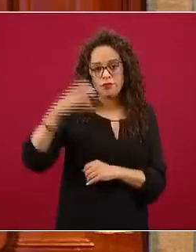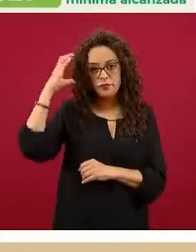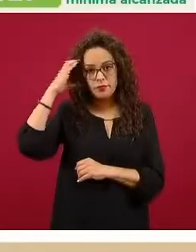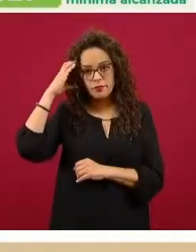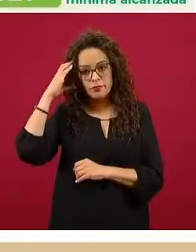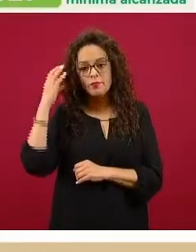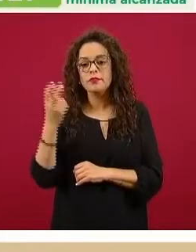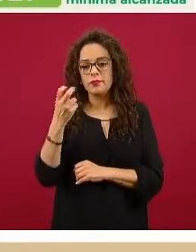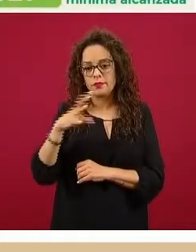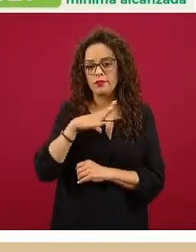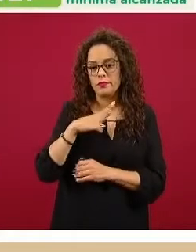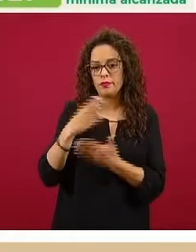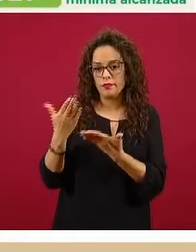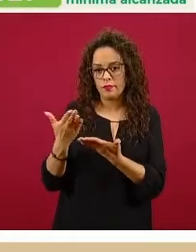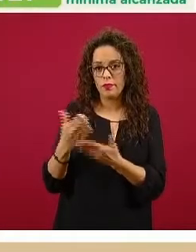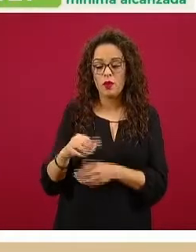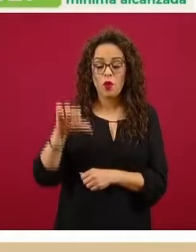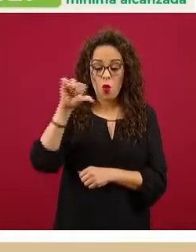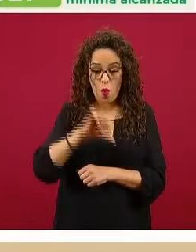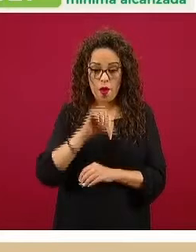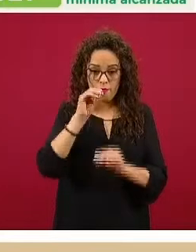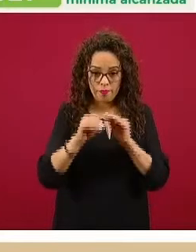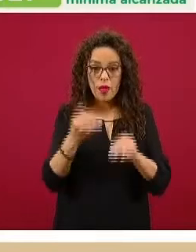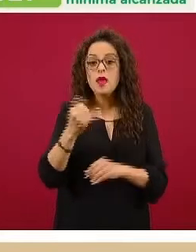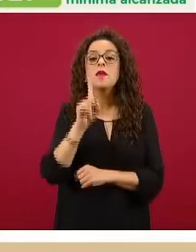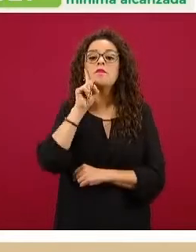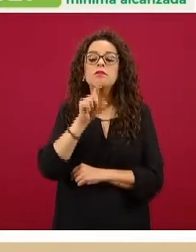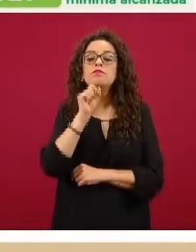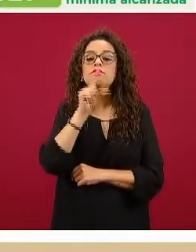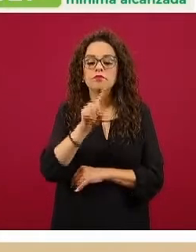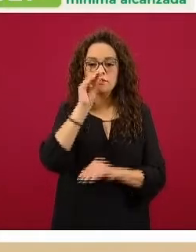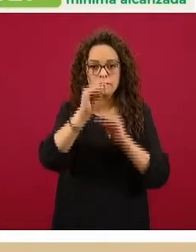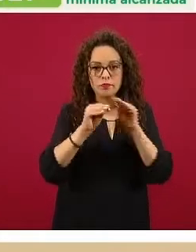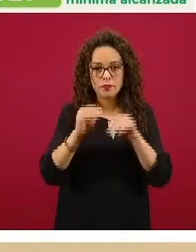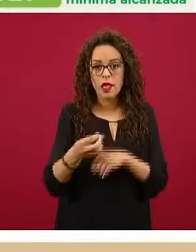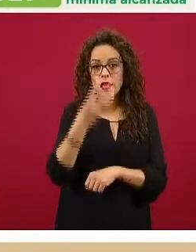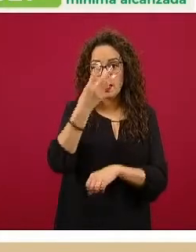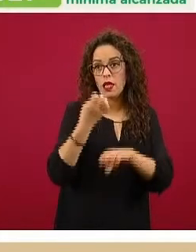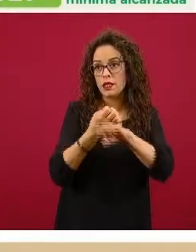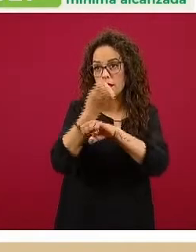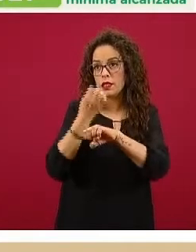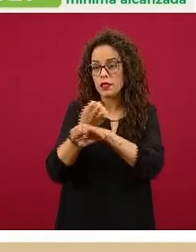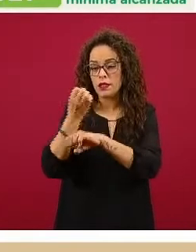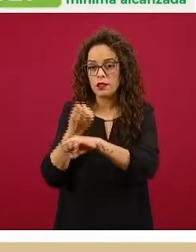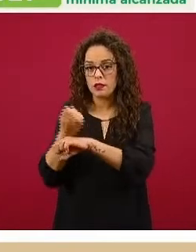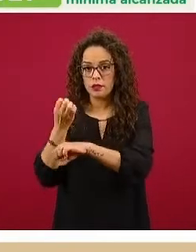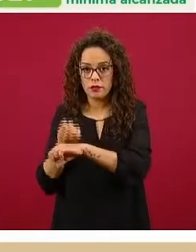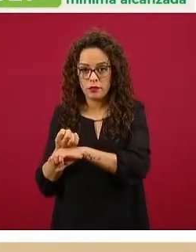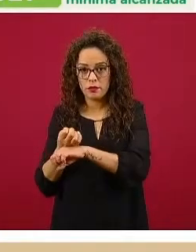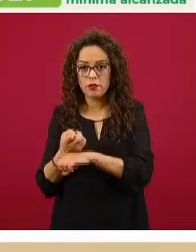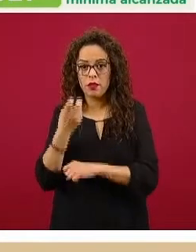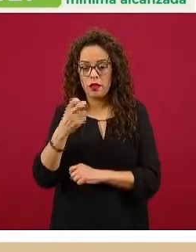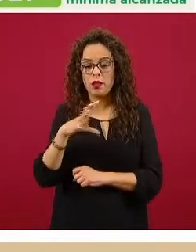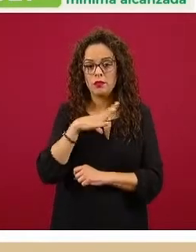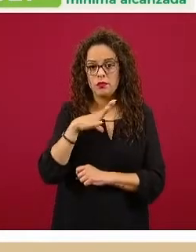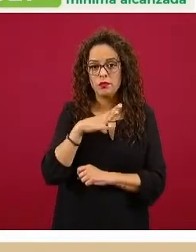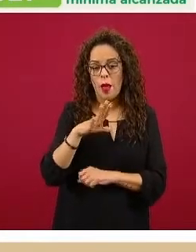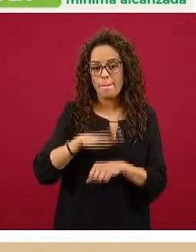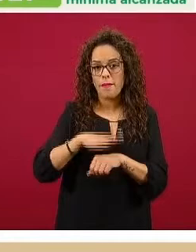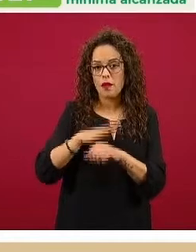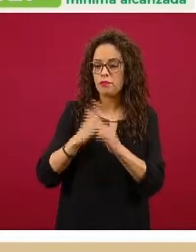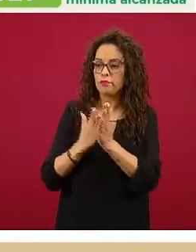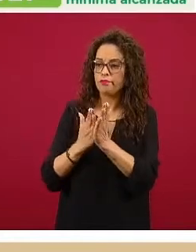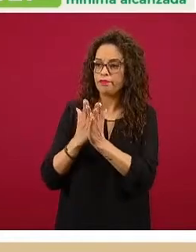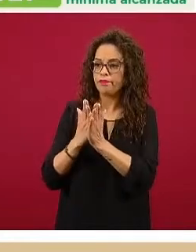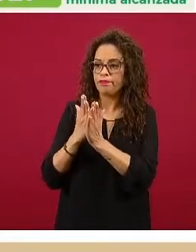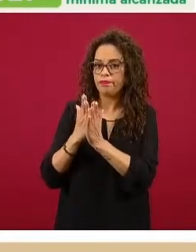estaremos actualizando el día de mañana, que son prácticamente 3 entidades las que están contribuyendo a este incremento